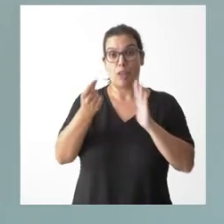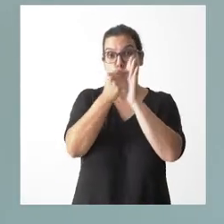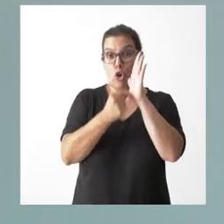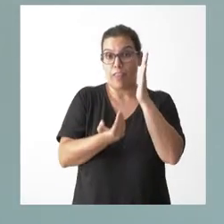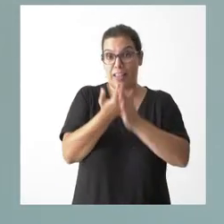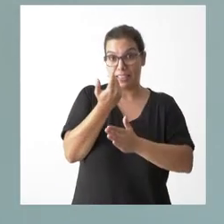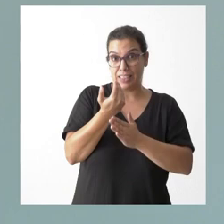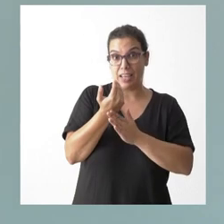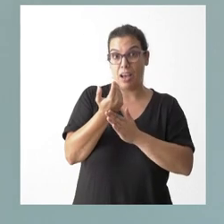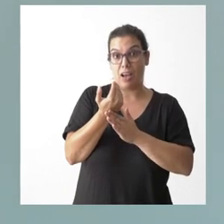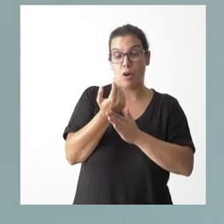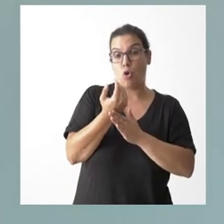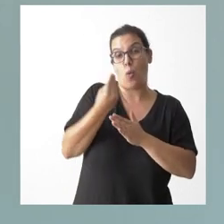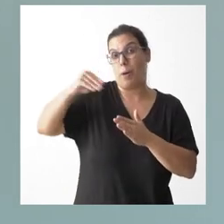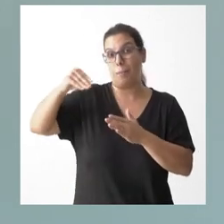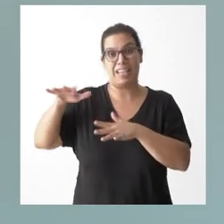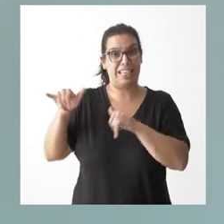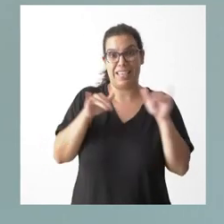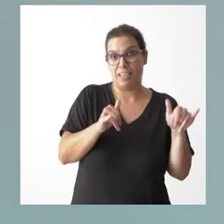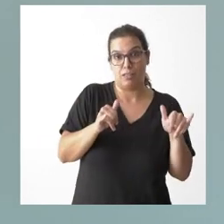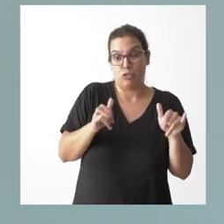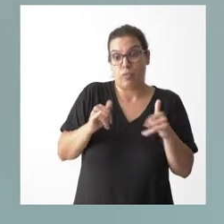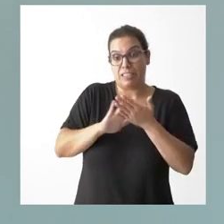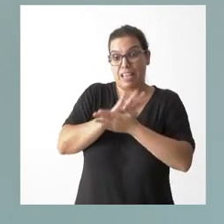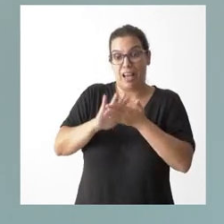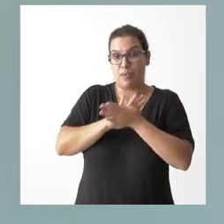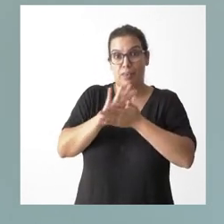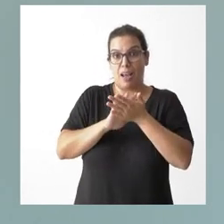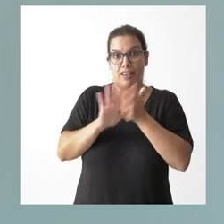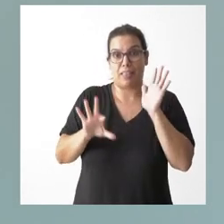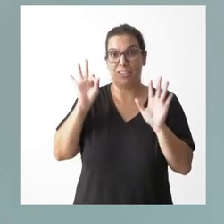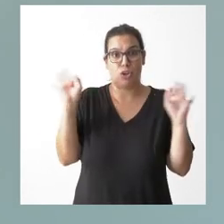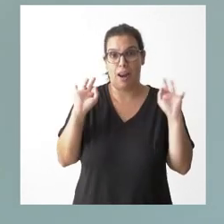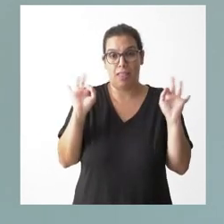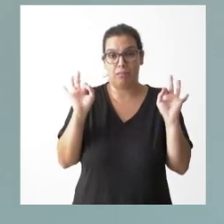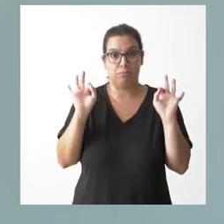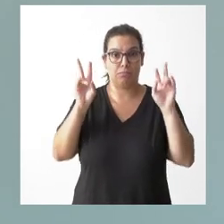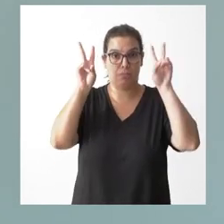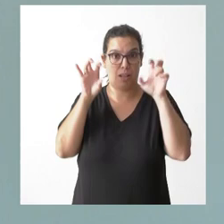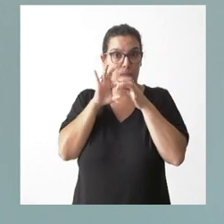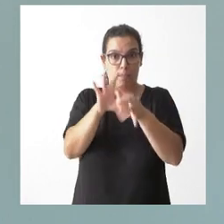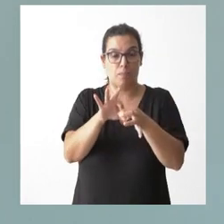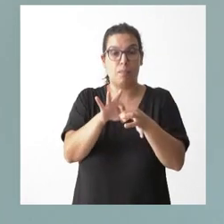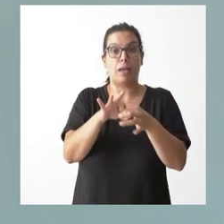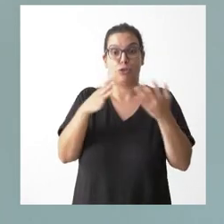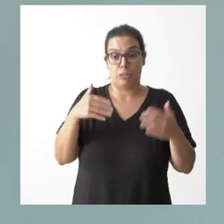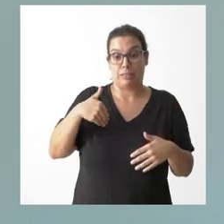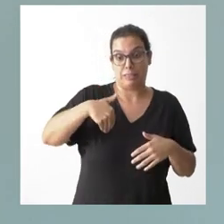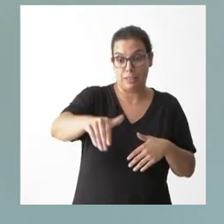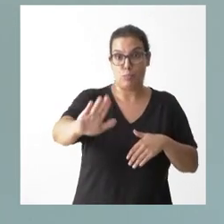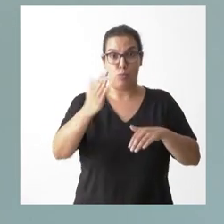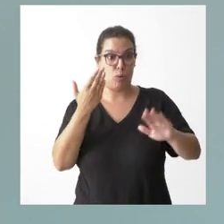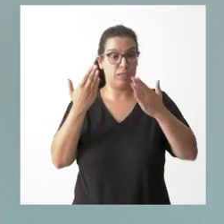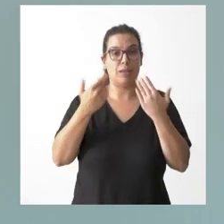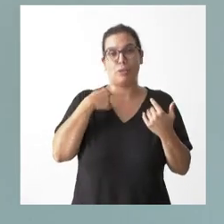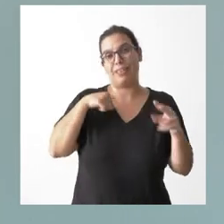ni fuera del orden del día y, por tanto, no se ha tomado ninguna decisión en relación con el mismo. Cuando nos llegue, pues le